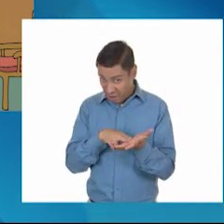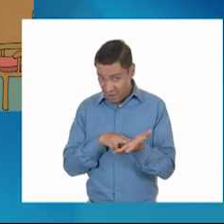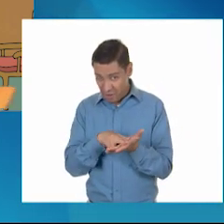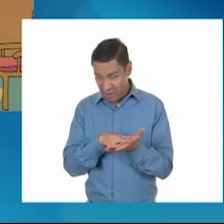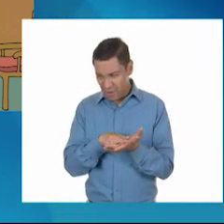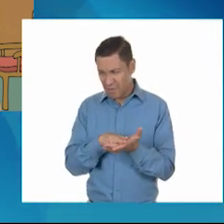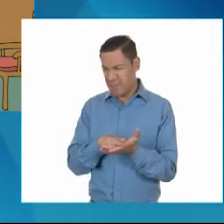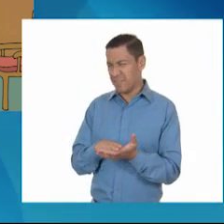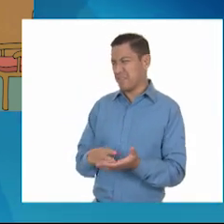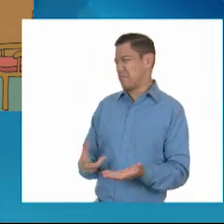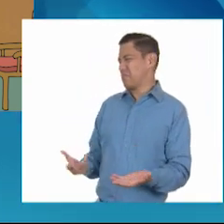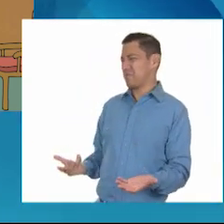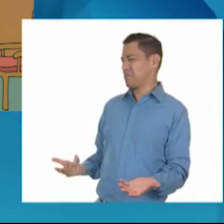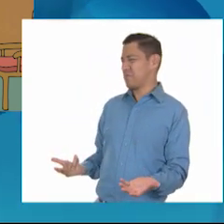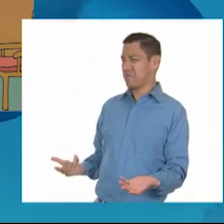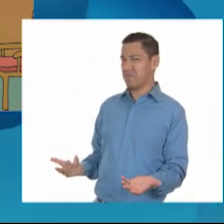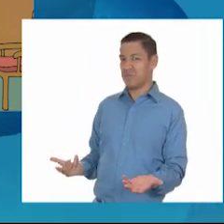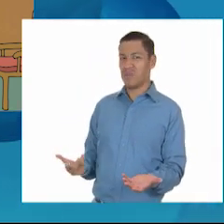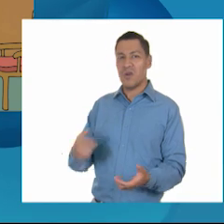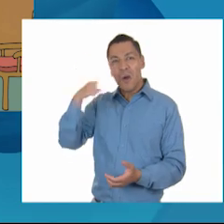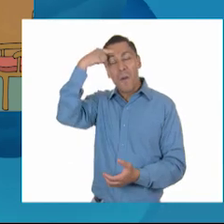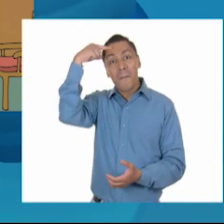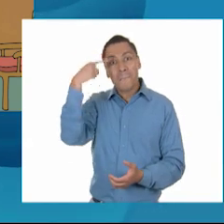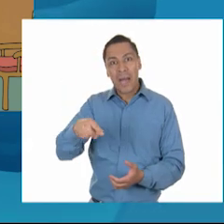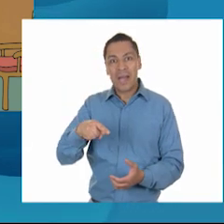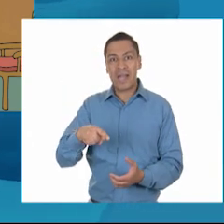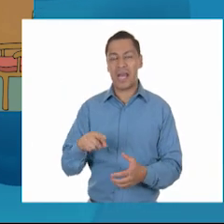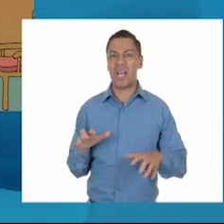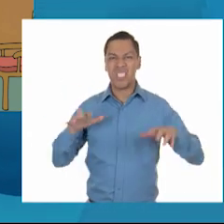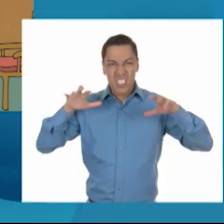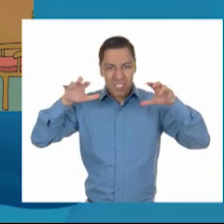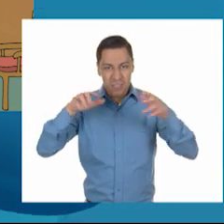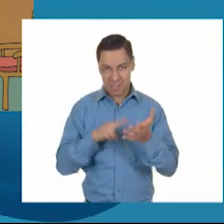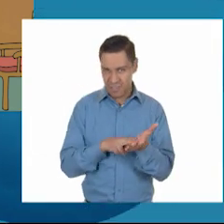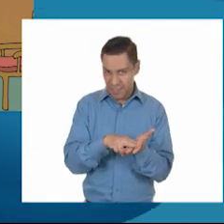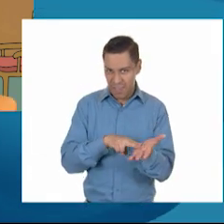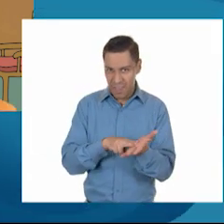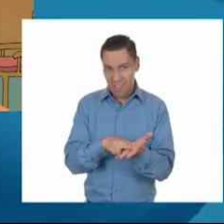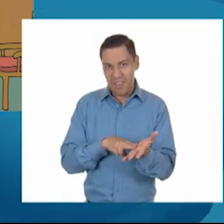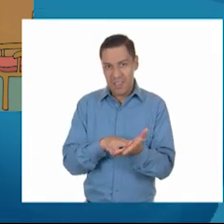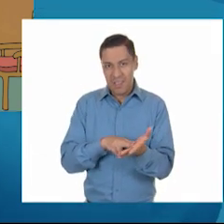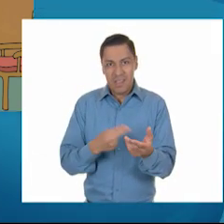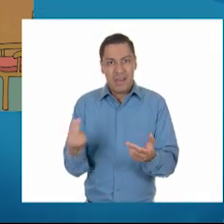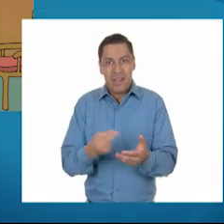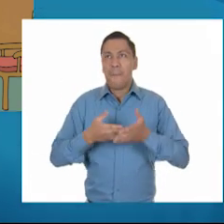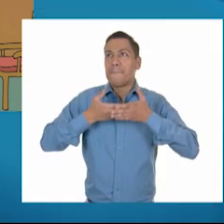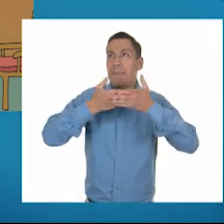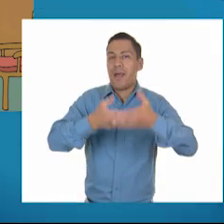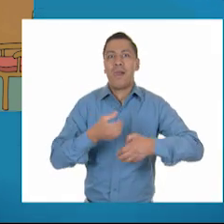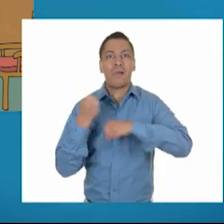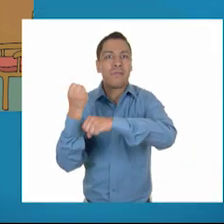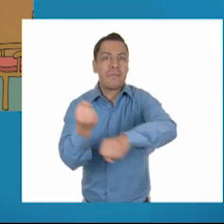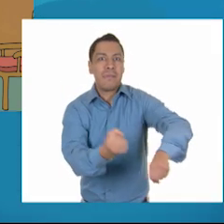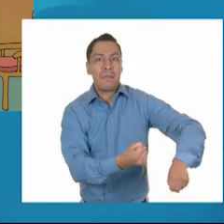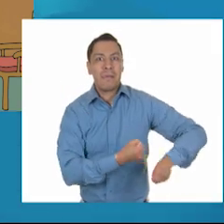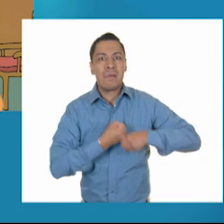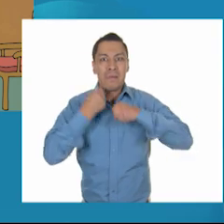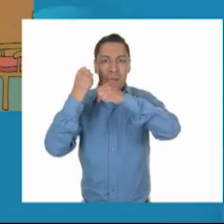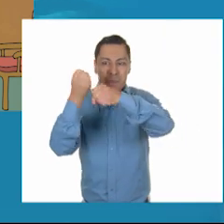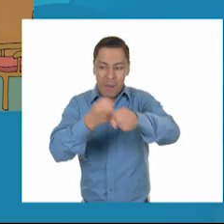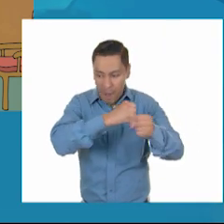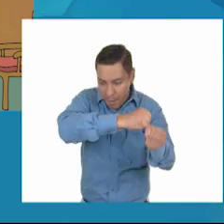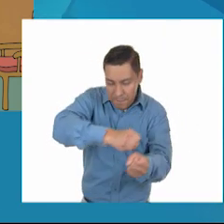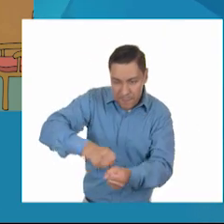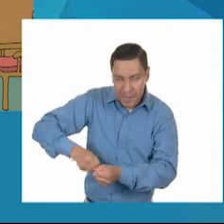don Leopoldo, ¿cómo cree? Para entrevistar al monstruo del lago Ness necesitaría una lancha o a lo mejor un submarino.